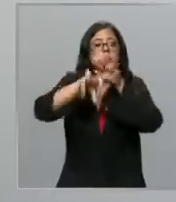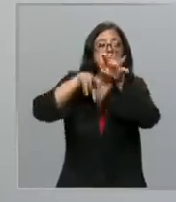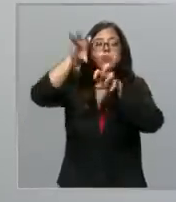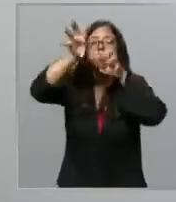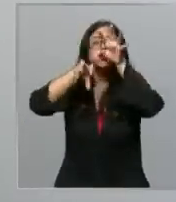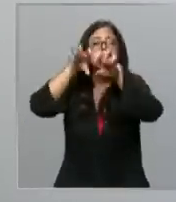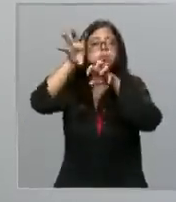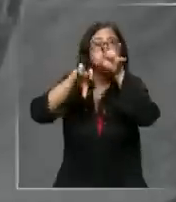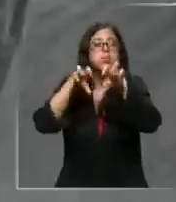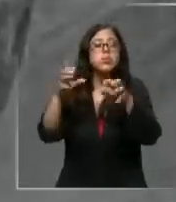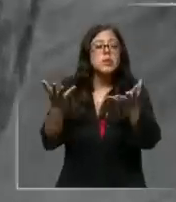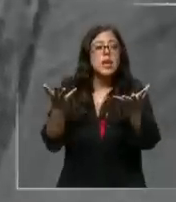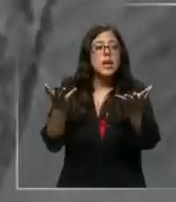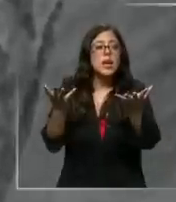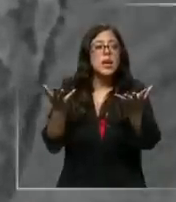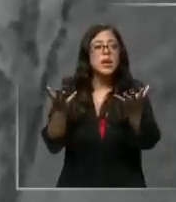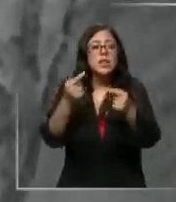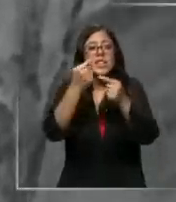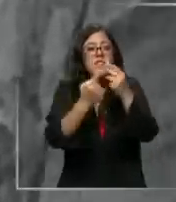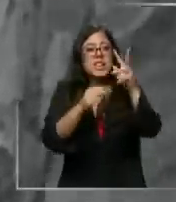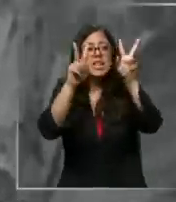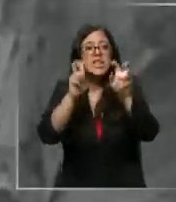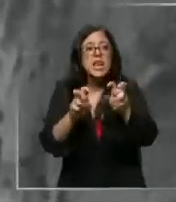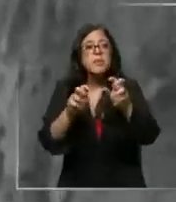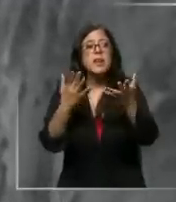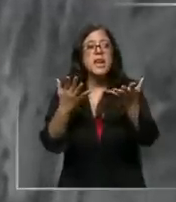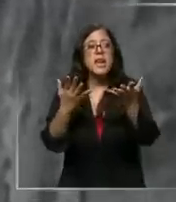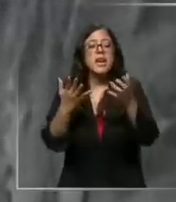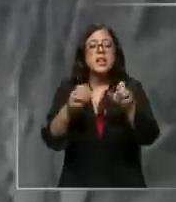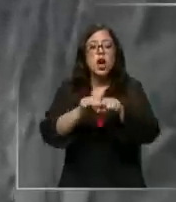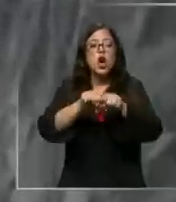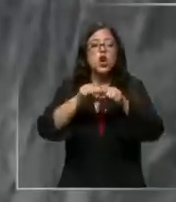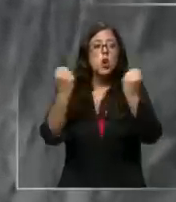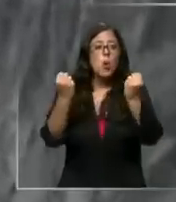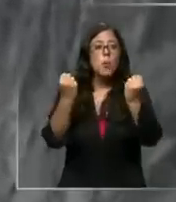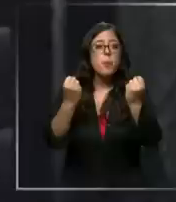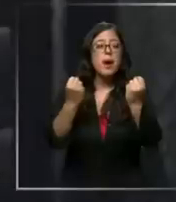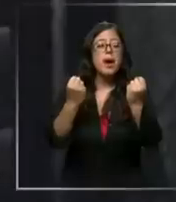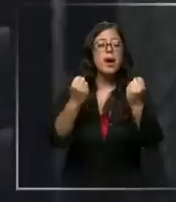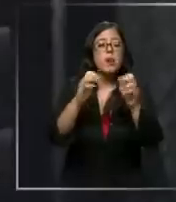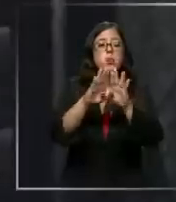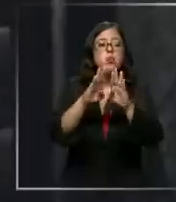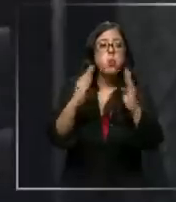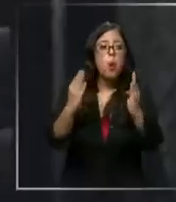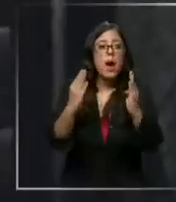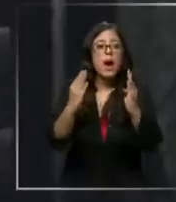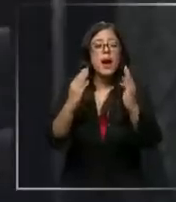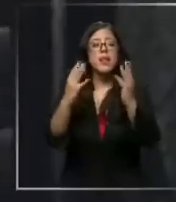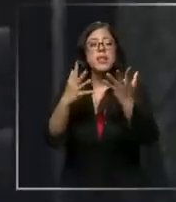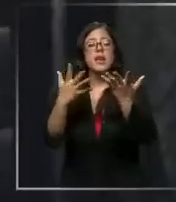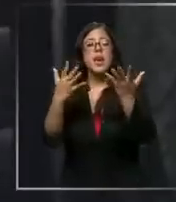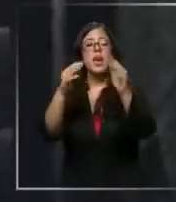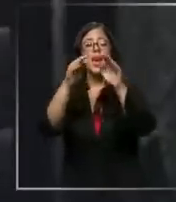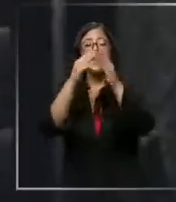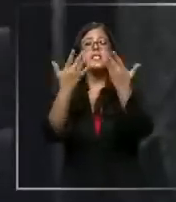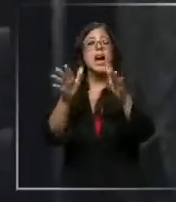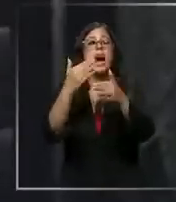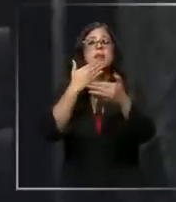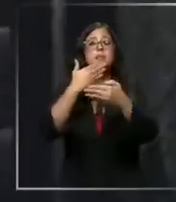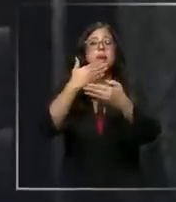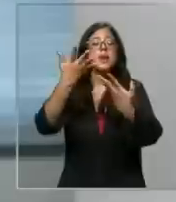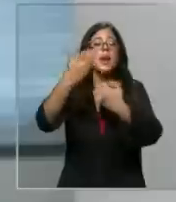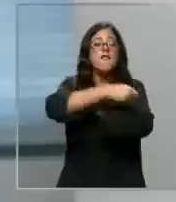que esto significa escalamiento que considera varias cosas y una de ellas es la rotura de puertas o ventana para ingresar que ocurre en este caso